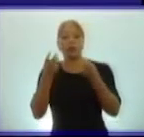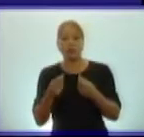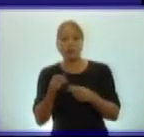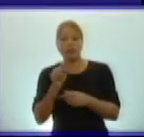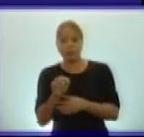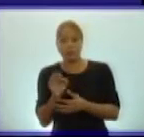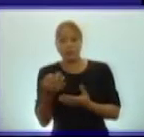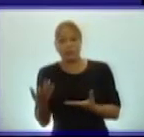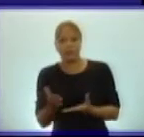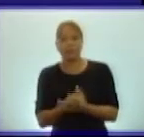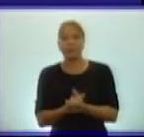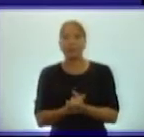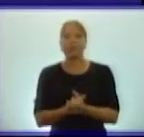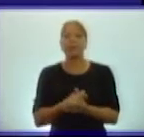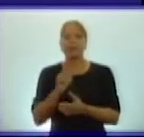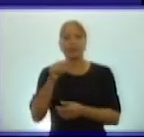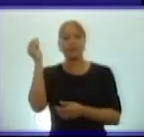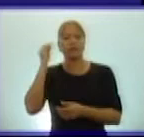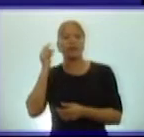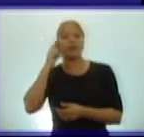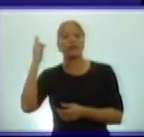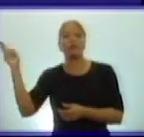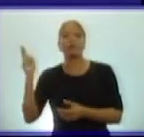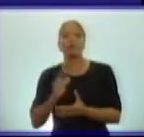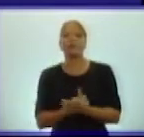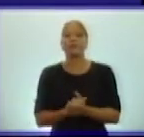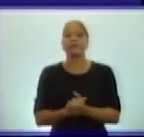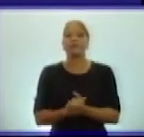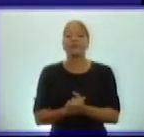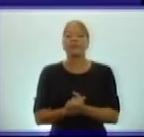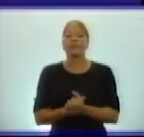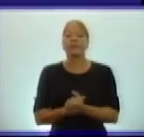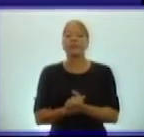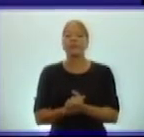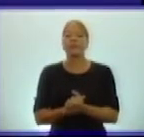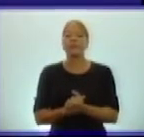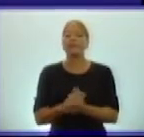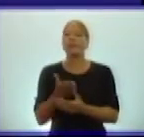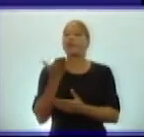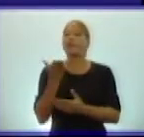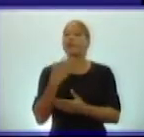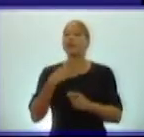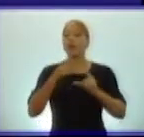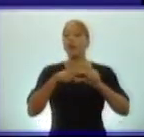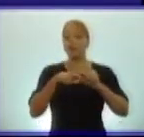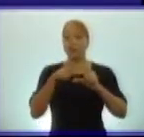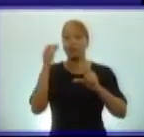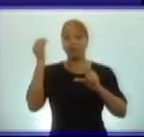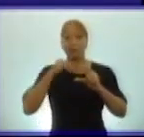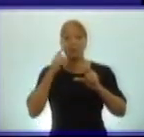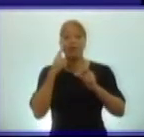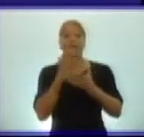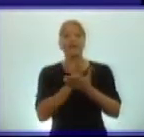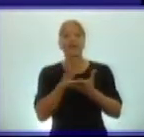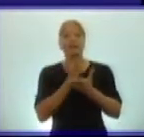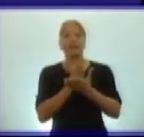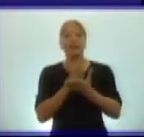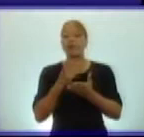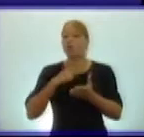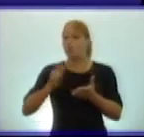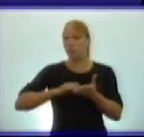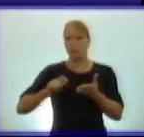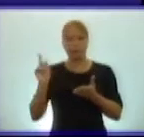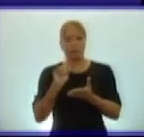como ustedes conocen y recordarán, era natural y cerrada. Les sugiero que estos contenidos, muchachos, estudiantes, no lo tomen en su